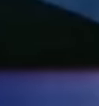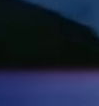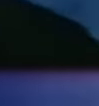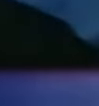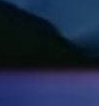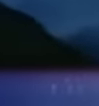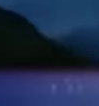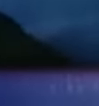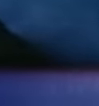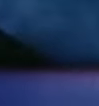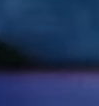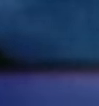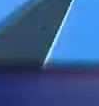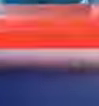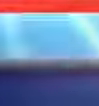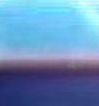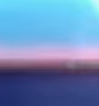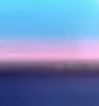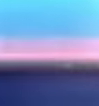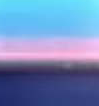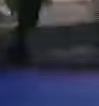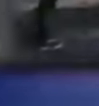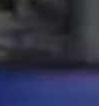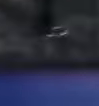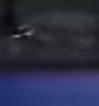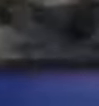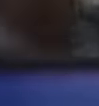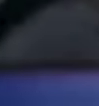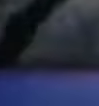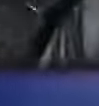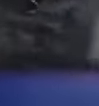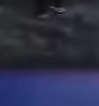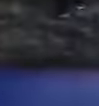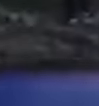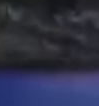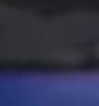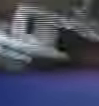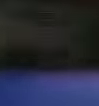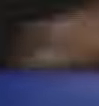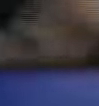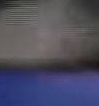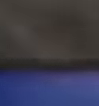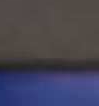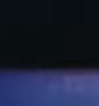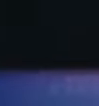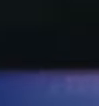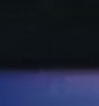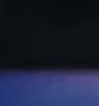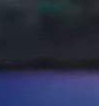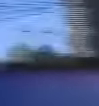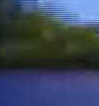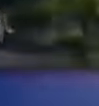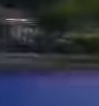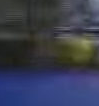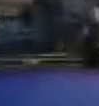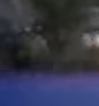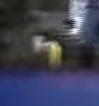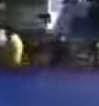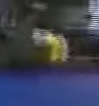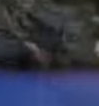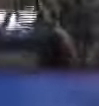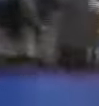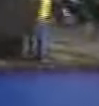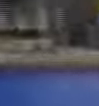10 hectáreas de bosque. En lo internacional, terror en Bolivia por tiroteo en joyería que